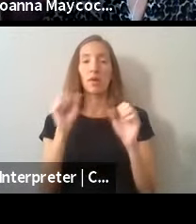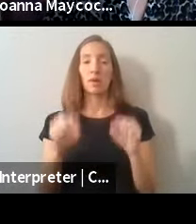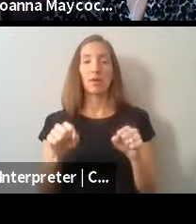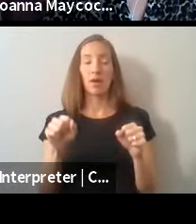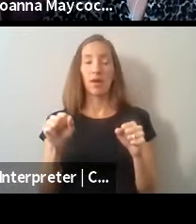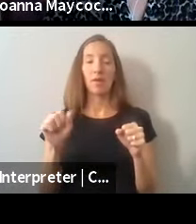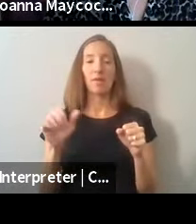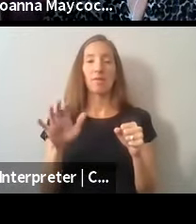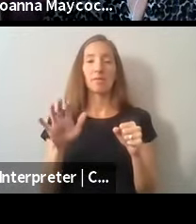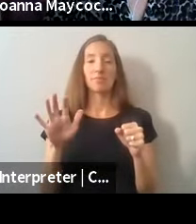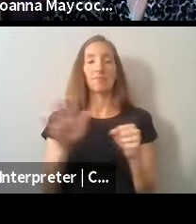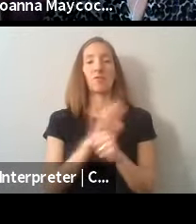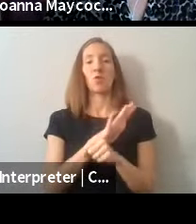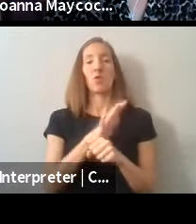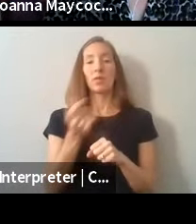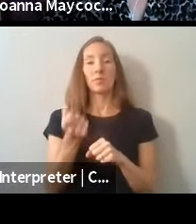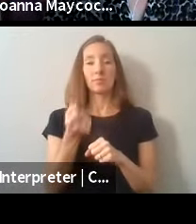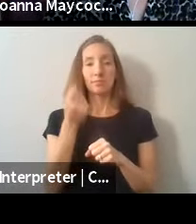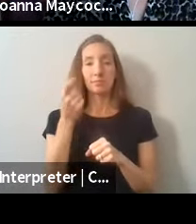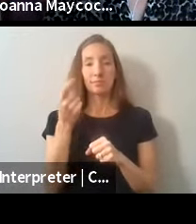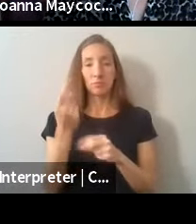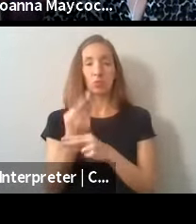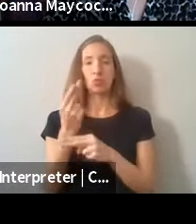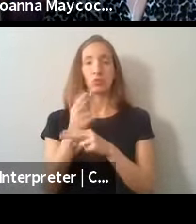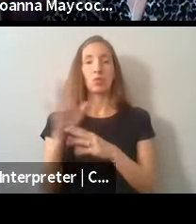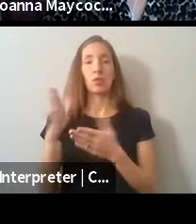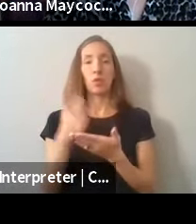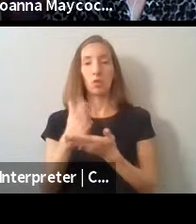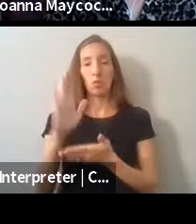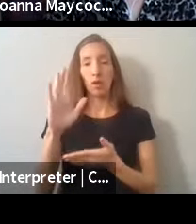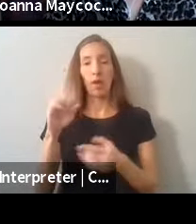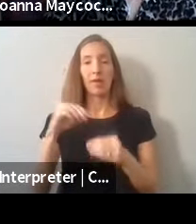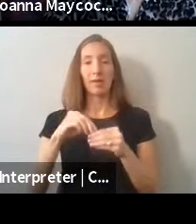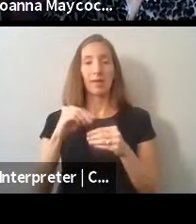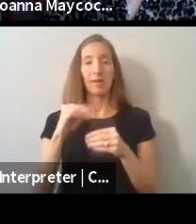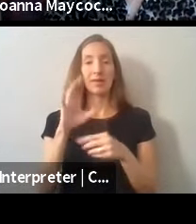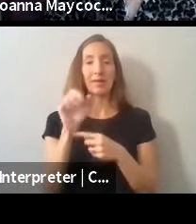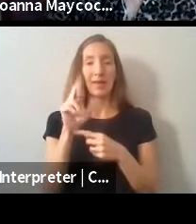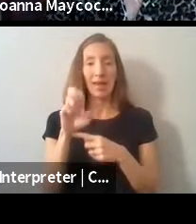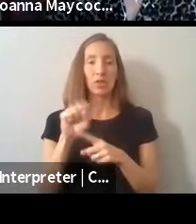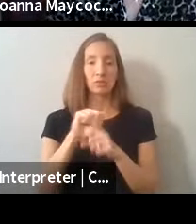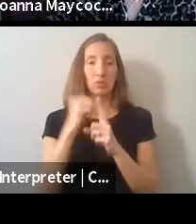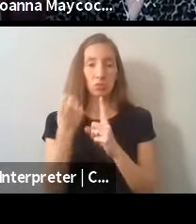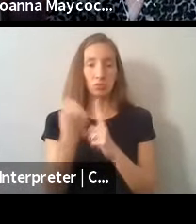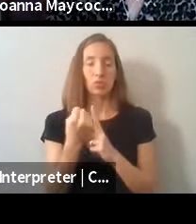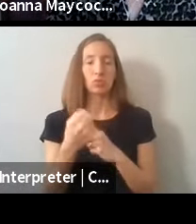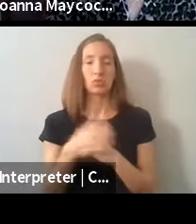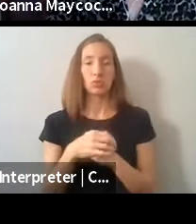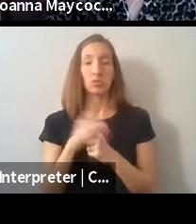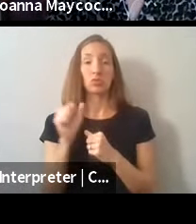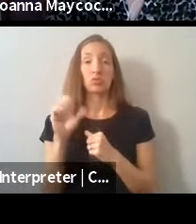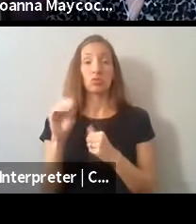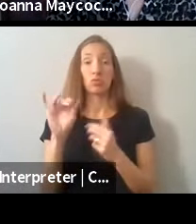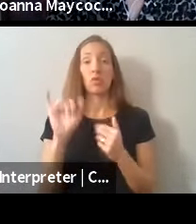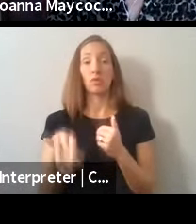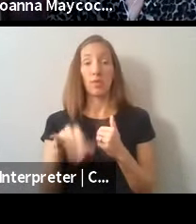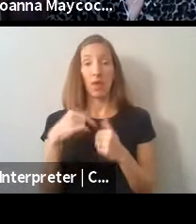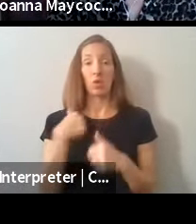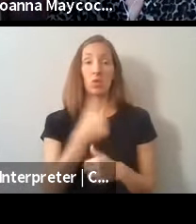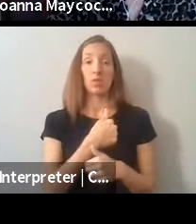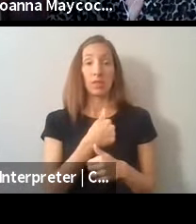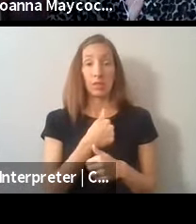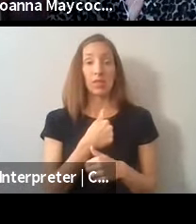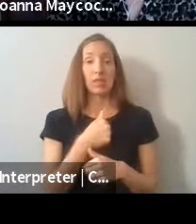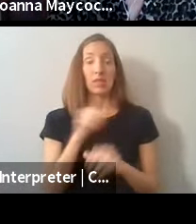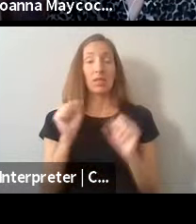que están en mayor situación de riesgo. Muchos deben saber que el Ecuador tiene una parte rural donde los